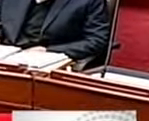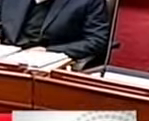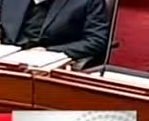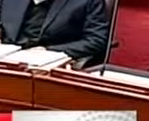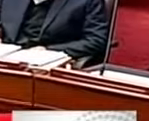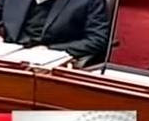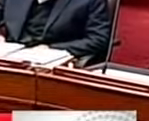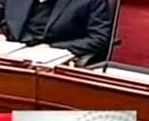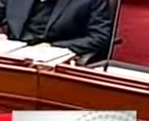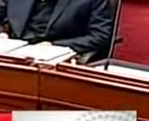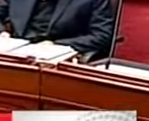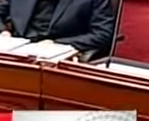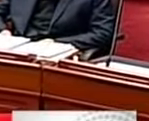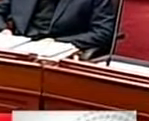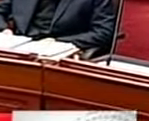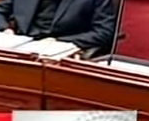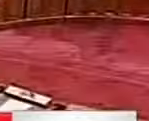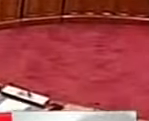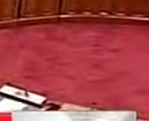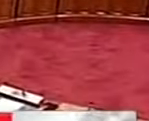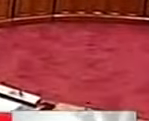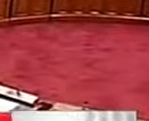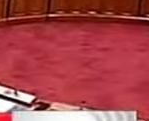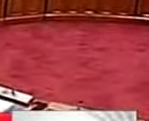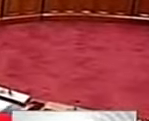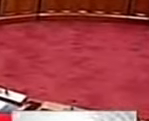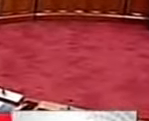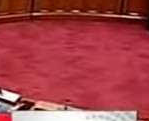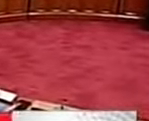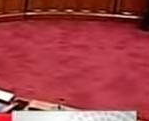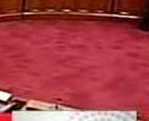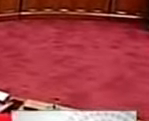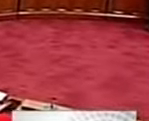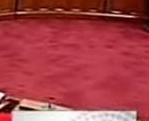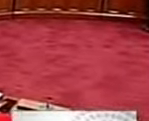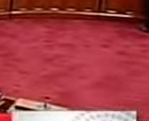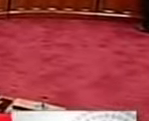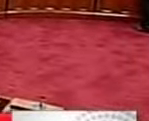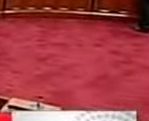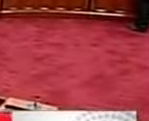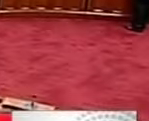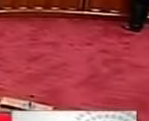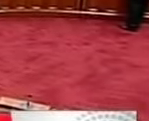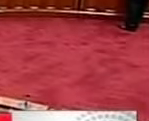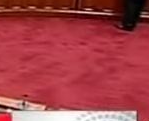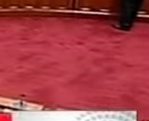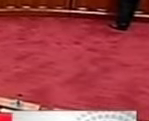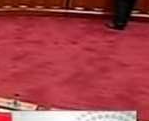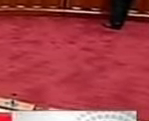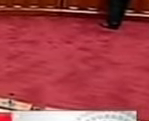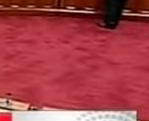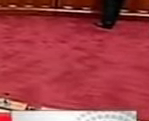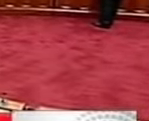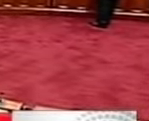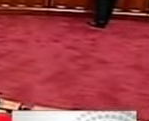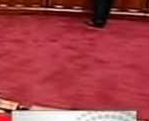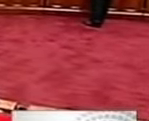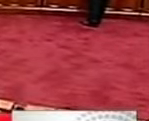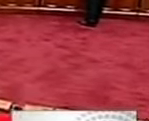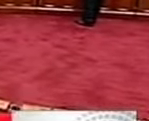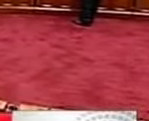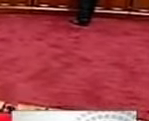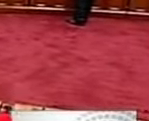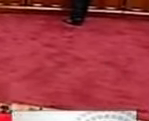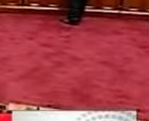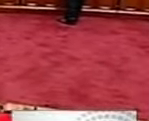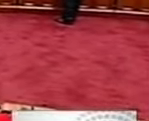Consejo de Ministros u otros altos funcionarios del Estado, se aplicarán las siguientes reglas. Si se trata de interpelación o de la exposición y el debate de la